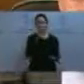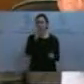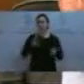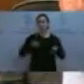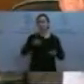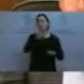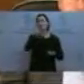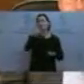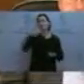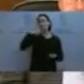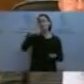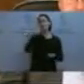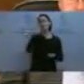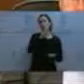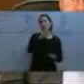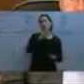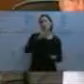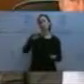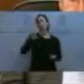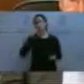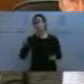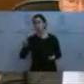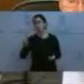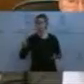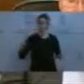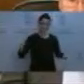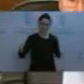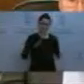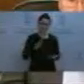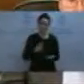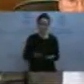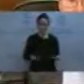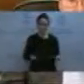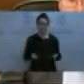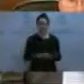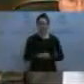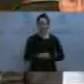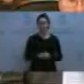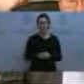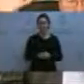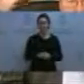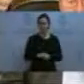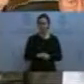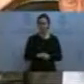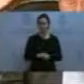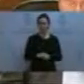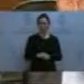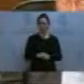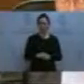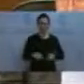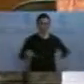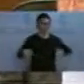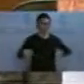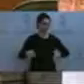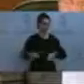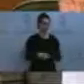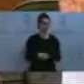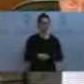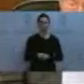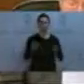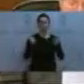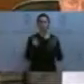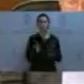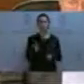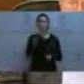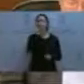Areces en el 2001, que no se le ocurre ni al Casolo Manteca, idear traslado de una mole como era el viejo